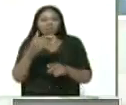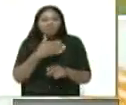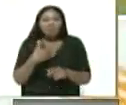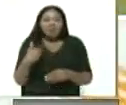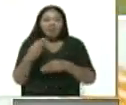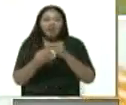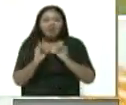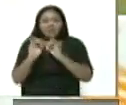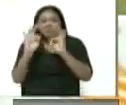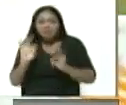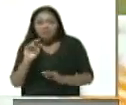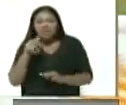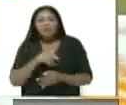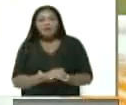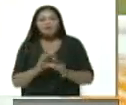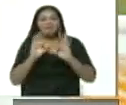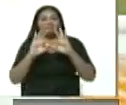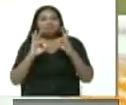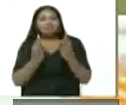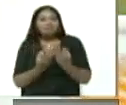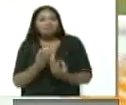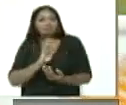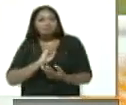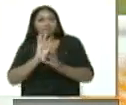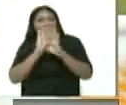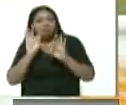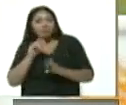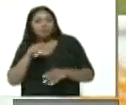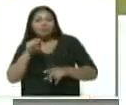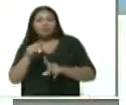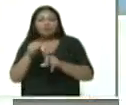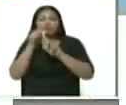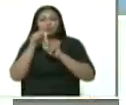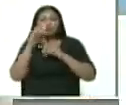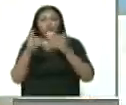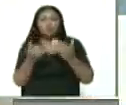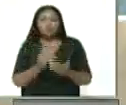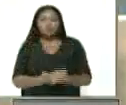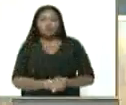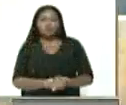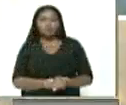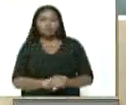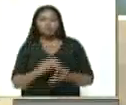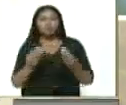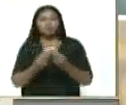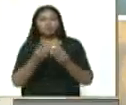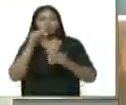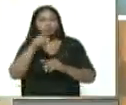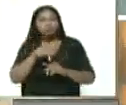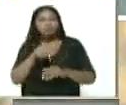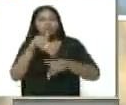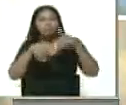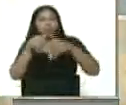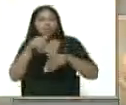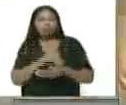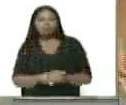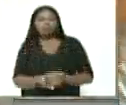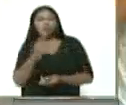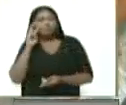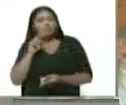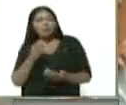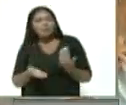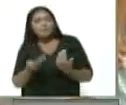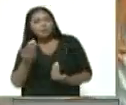misma familiarización que se haya hecho el elector y la de elector con la máquina de gustar un punto bien